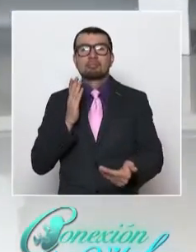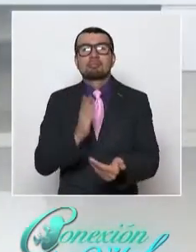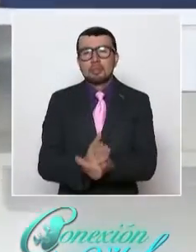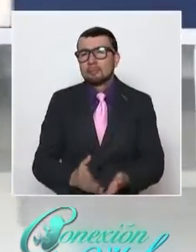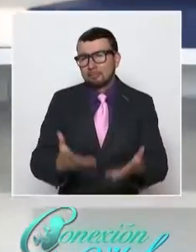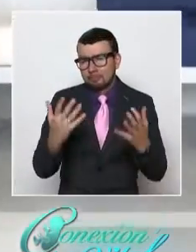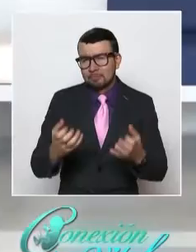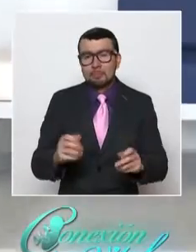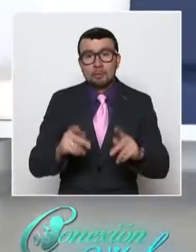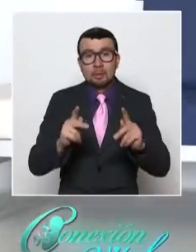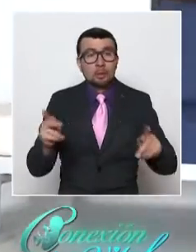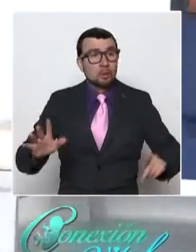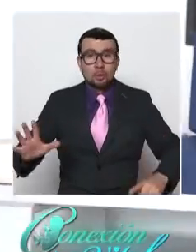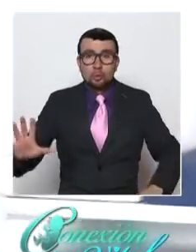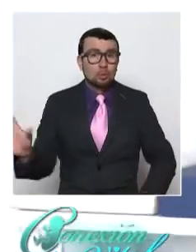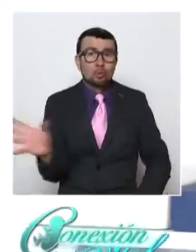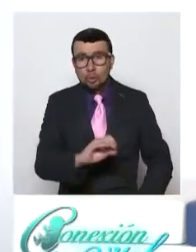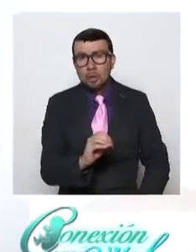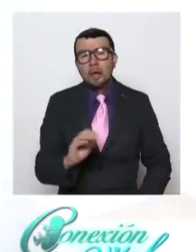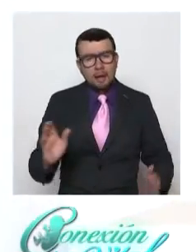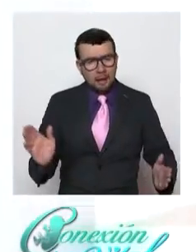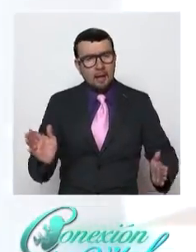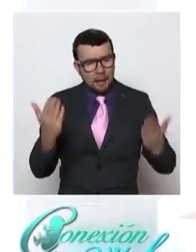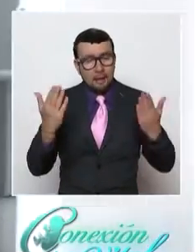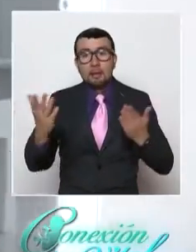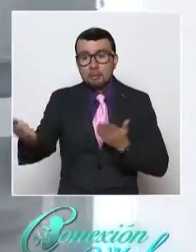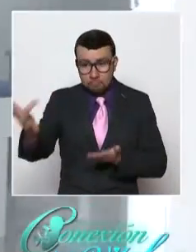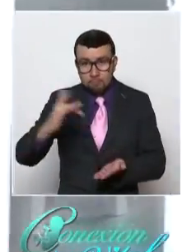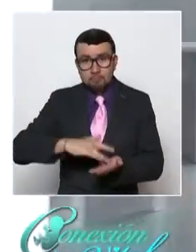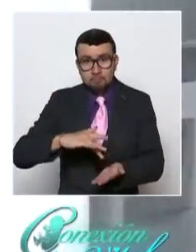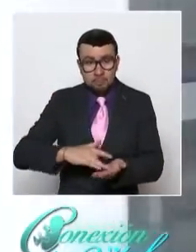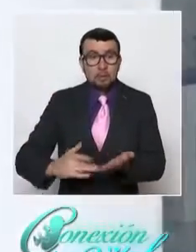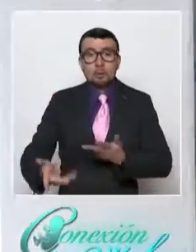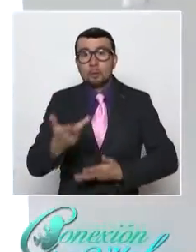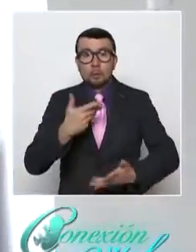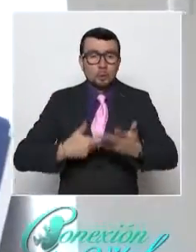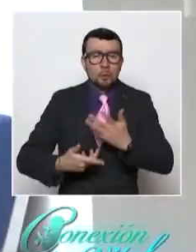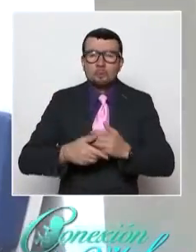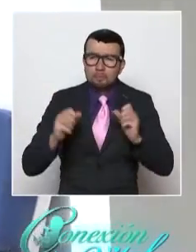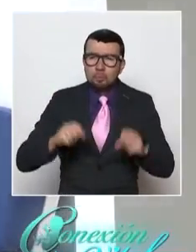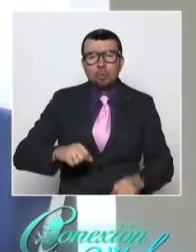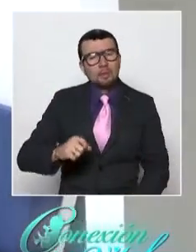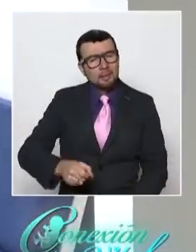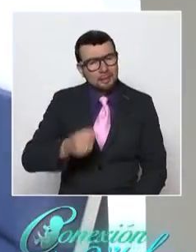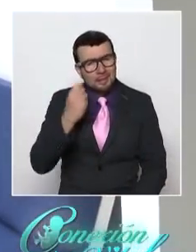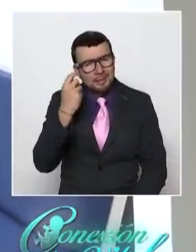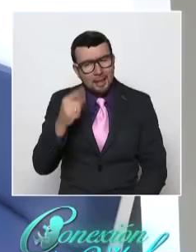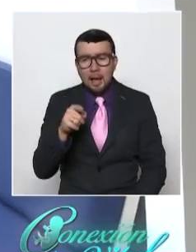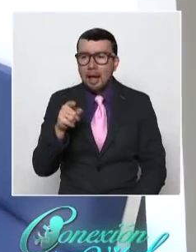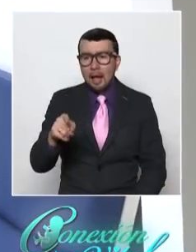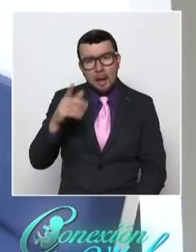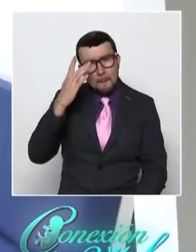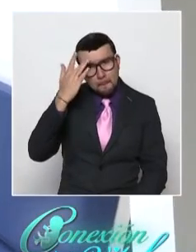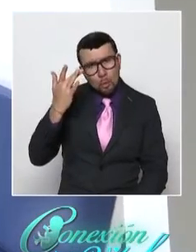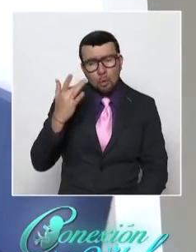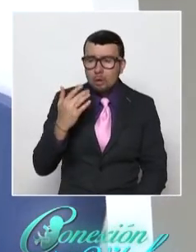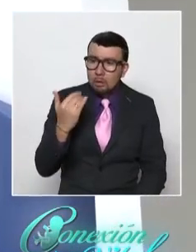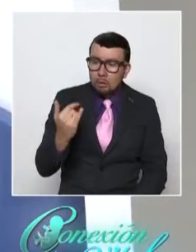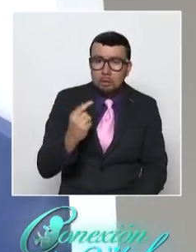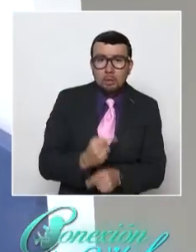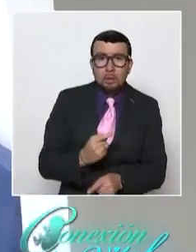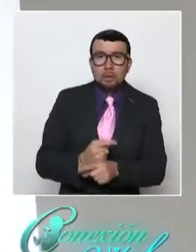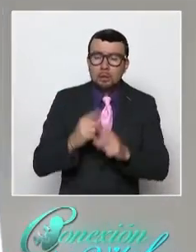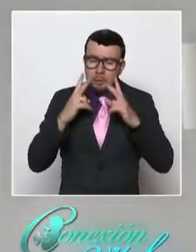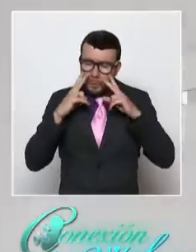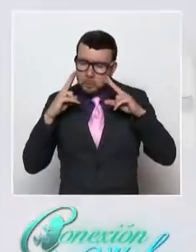personas se den la oportunidad finalmente de entender el por qué se debe hacer un